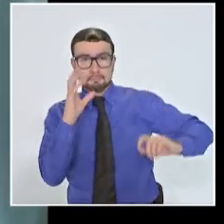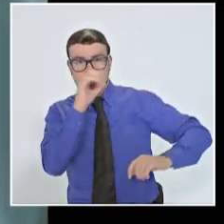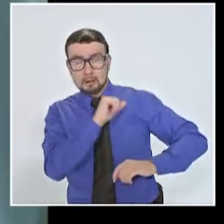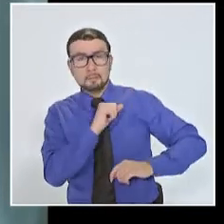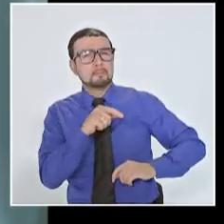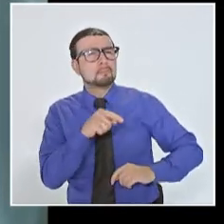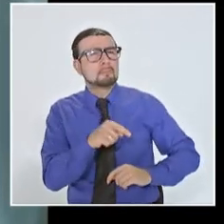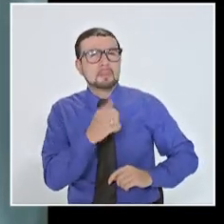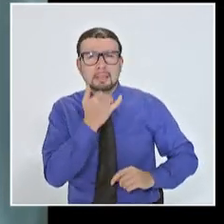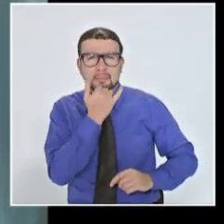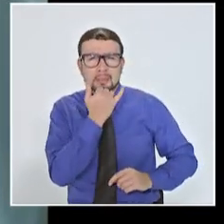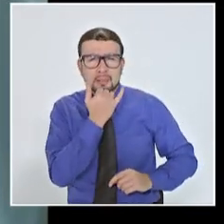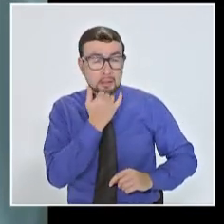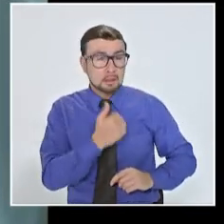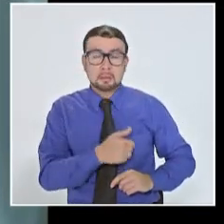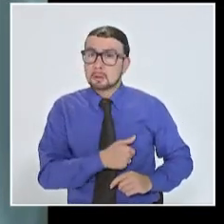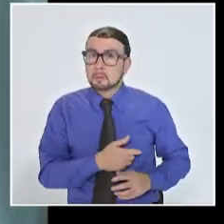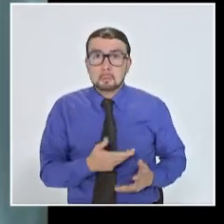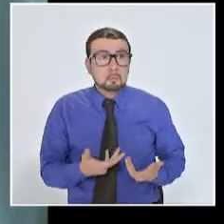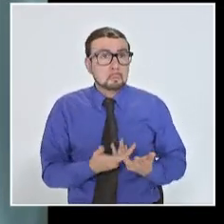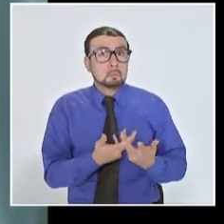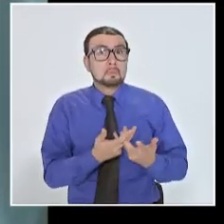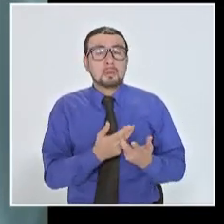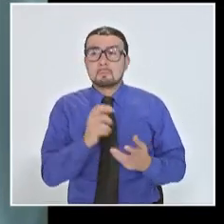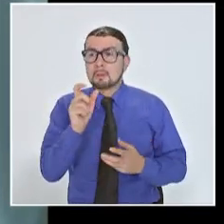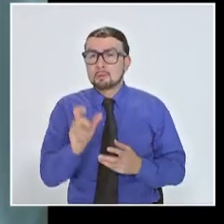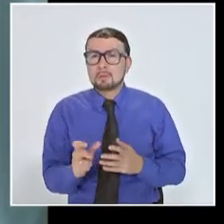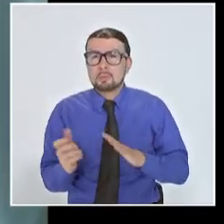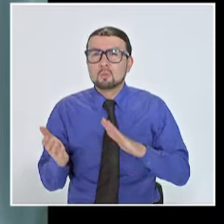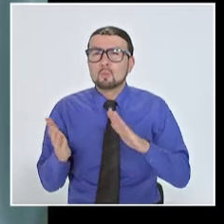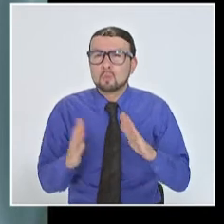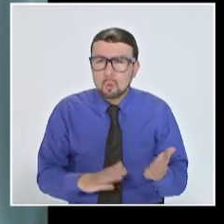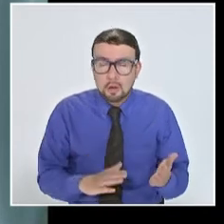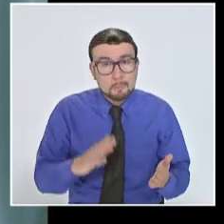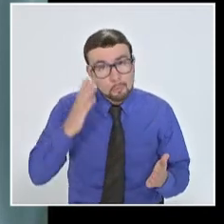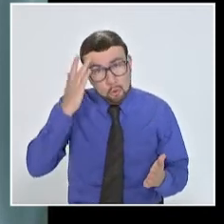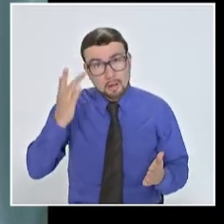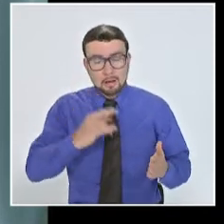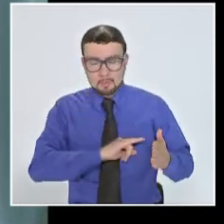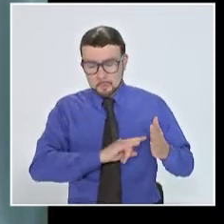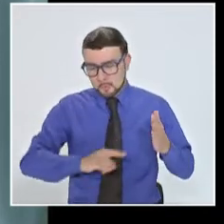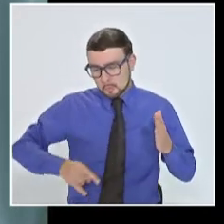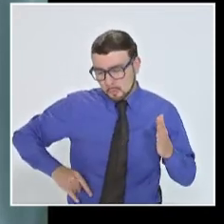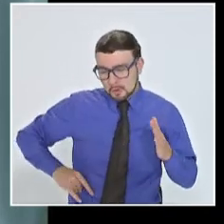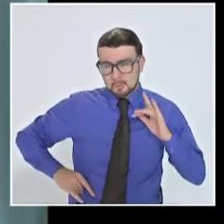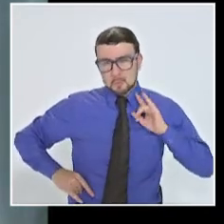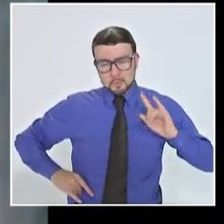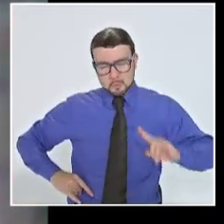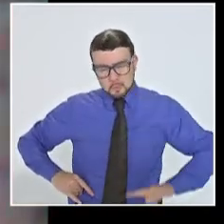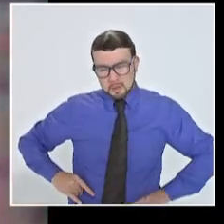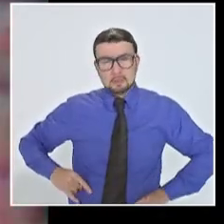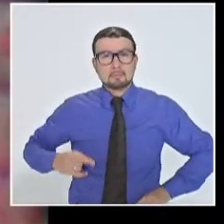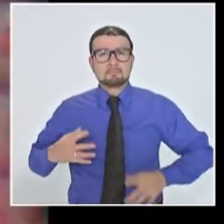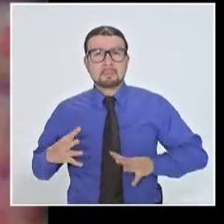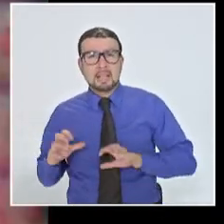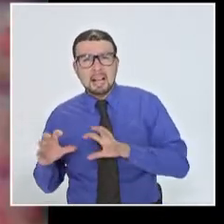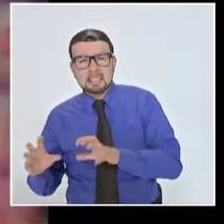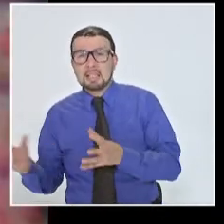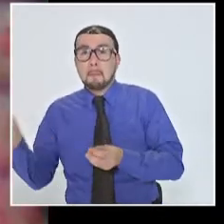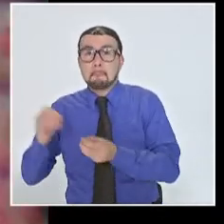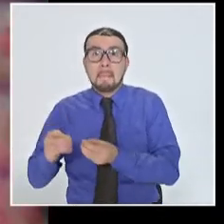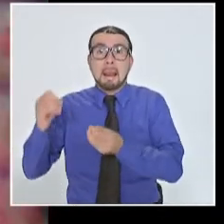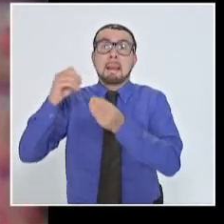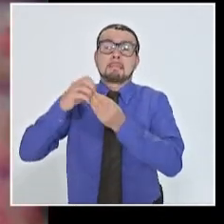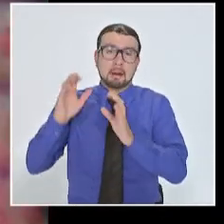no son funcionales y la persona finalmente termina falleciendo por estas metástasis. Si una persona tiene